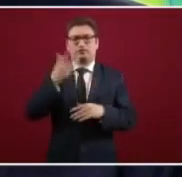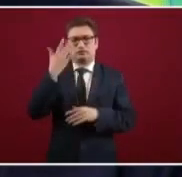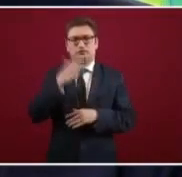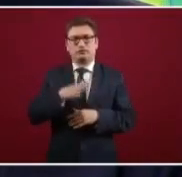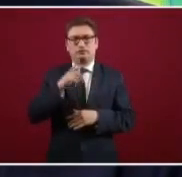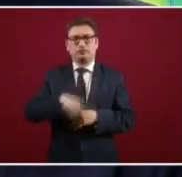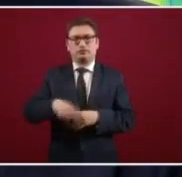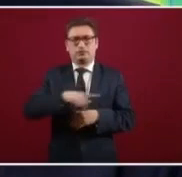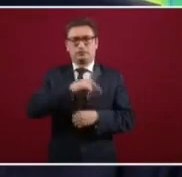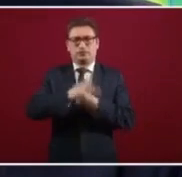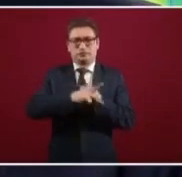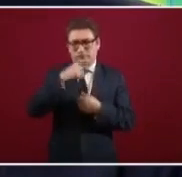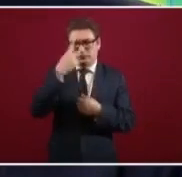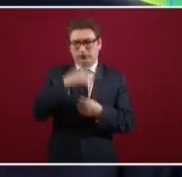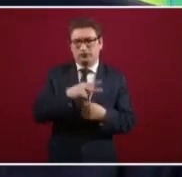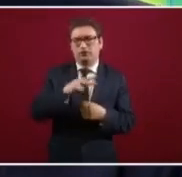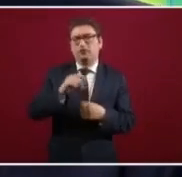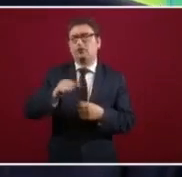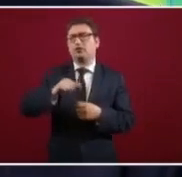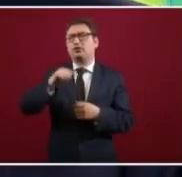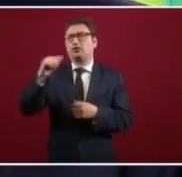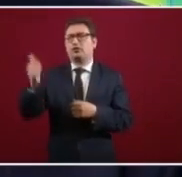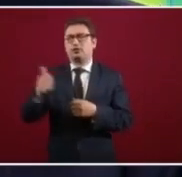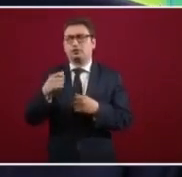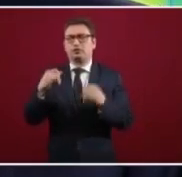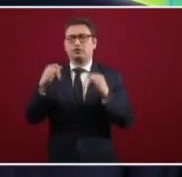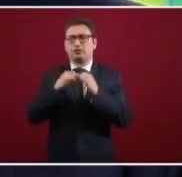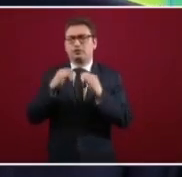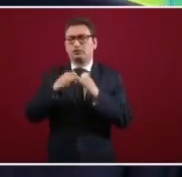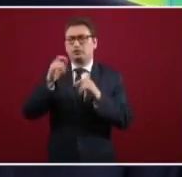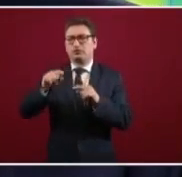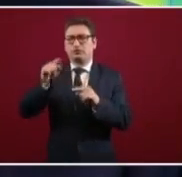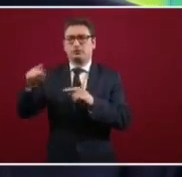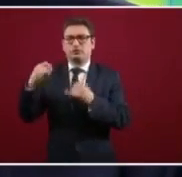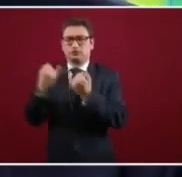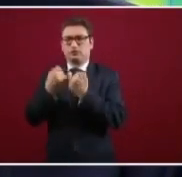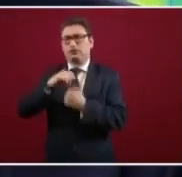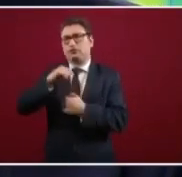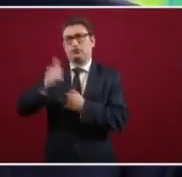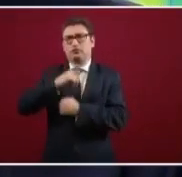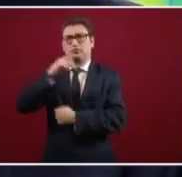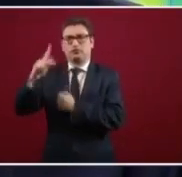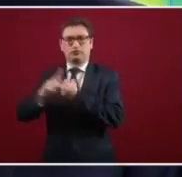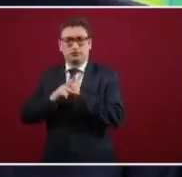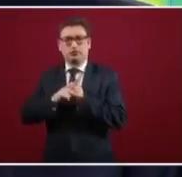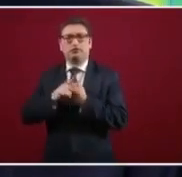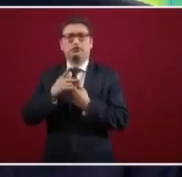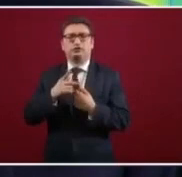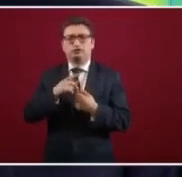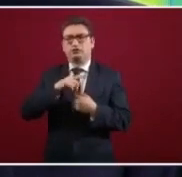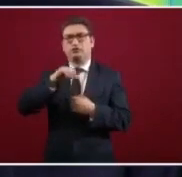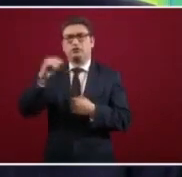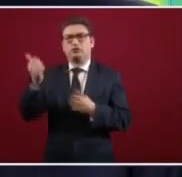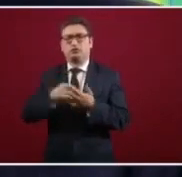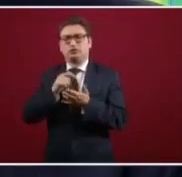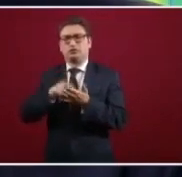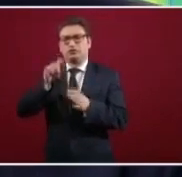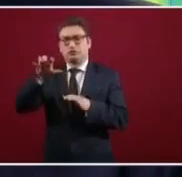país con otras instancias con otros países con otras agencias